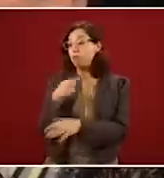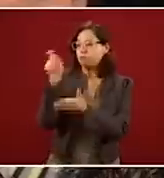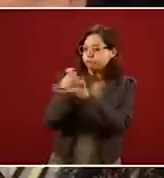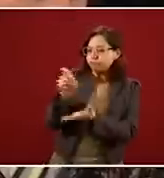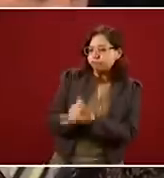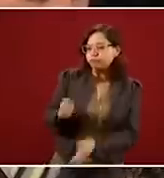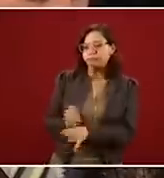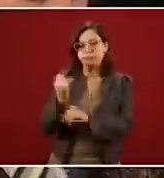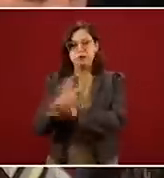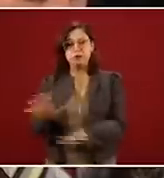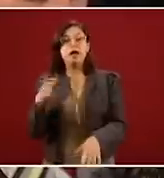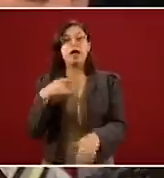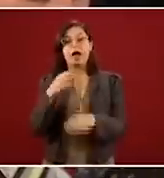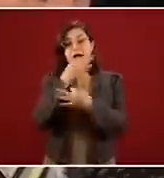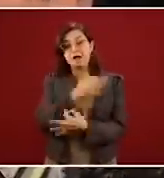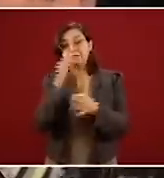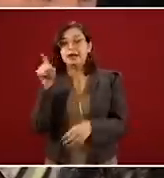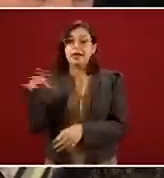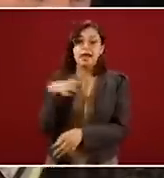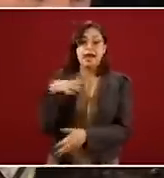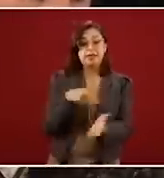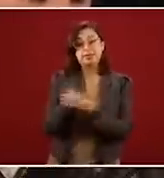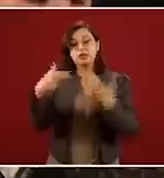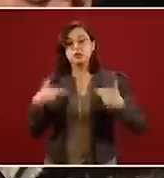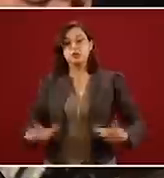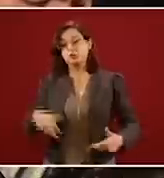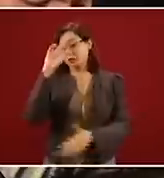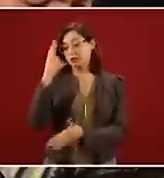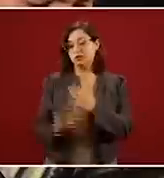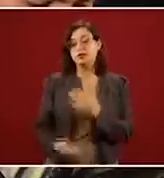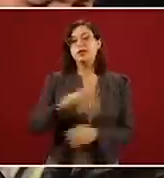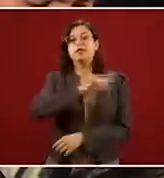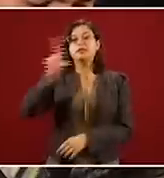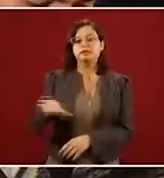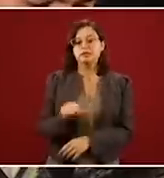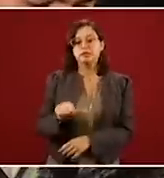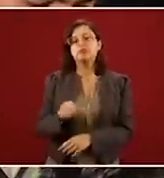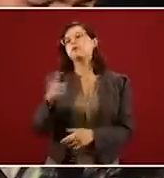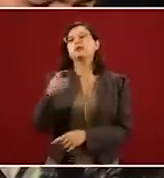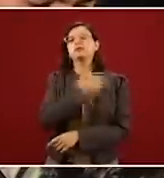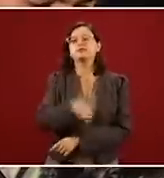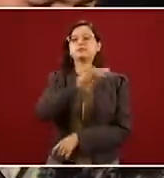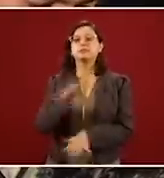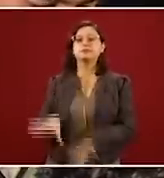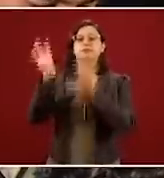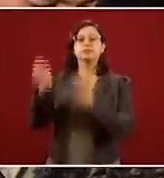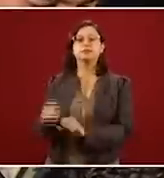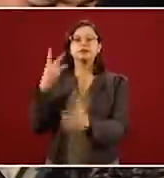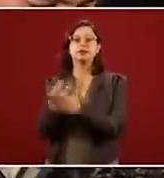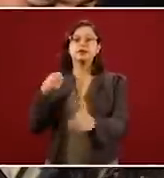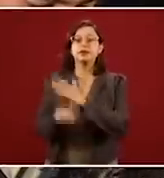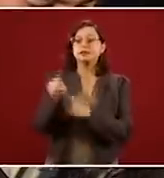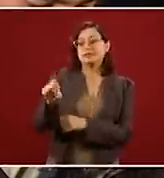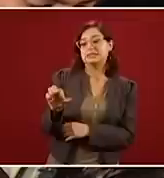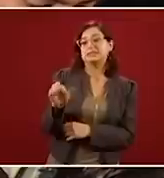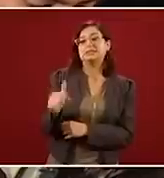él dice que hubo violaciones a los derechos humanos durante este mandato. Después, con la detención en España, lo que acusa Sergio Aguayo,